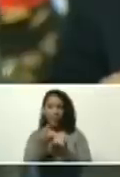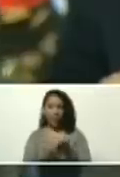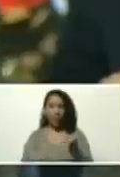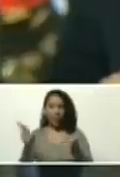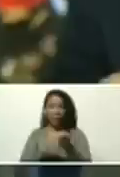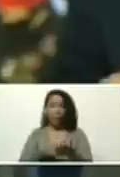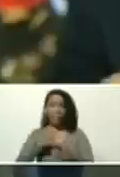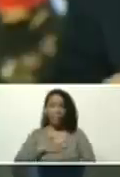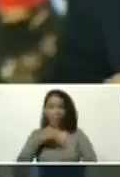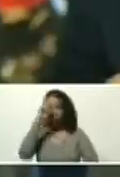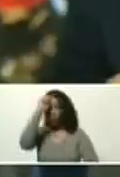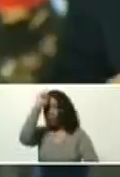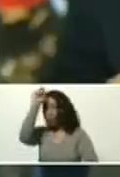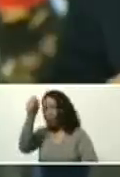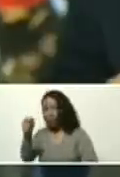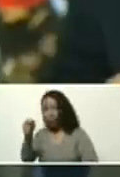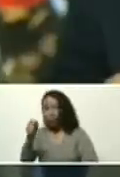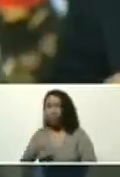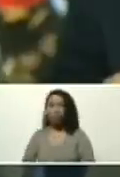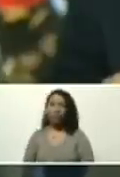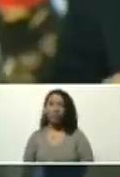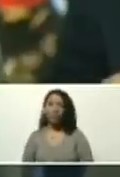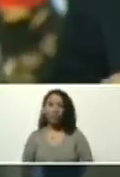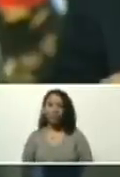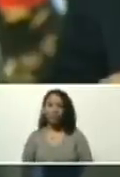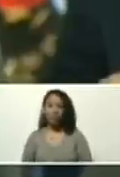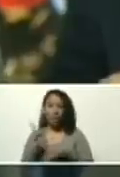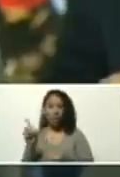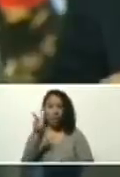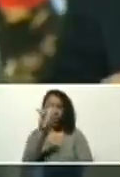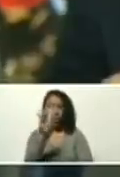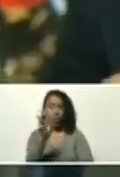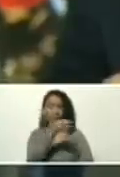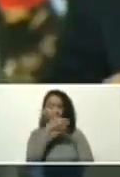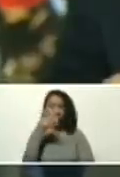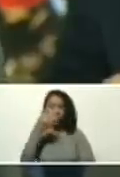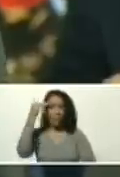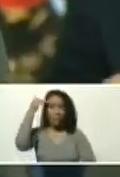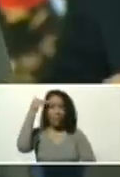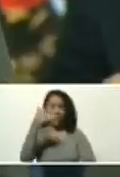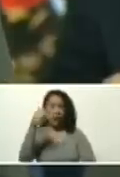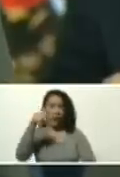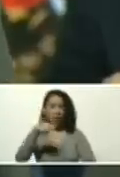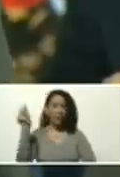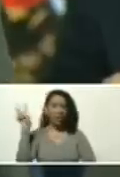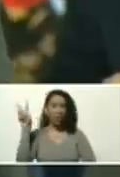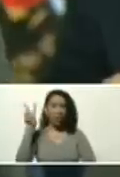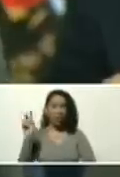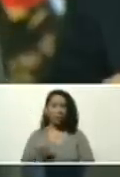mi reconocimiento a estos dos extraordinarios soldados de Venezuela,